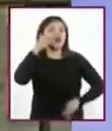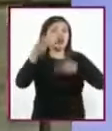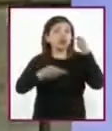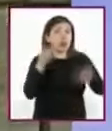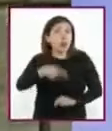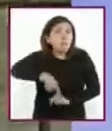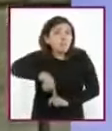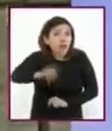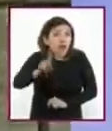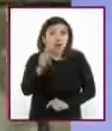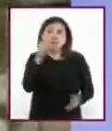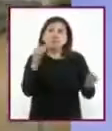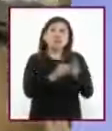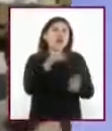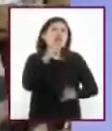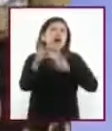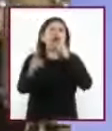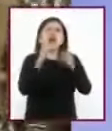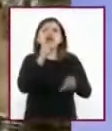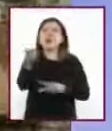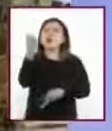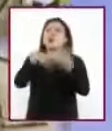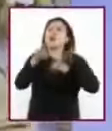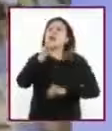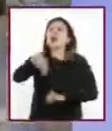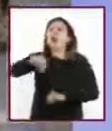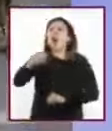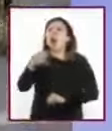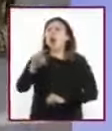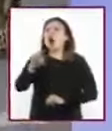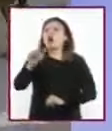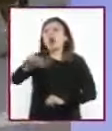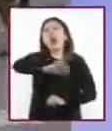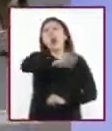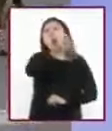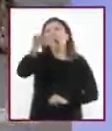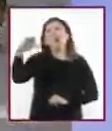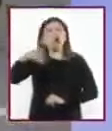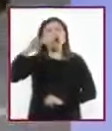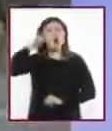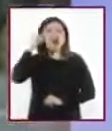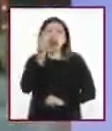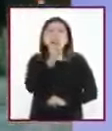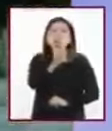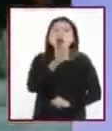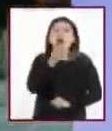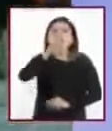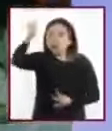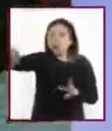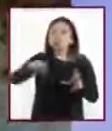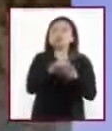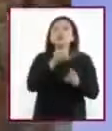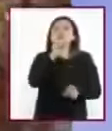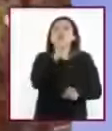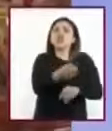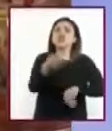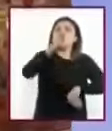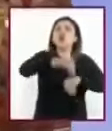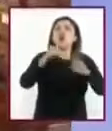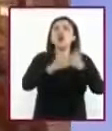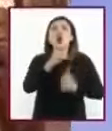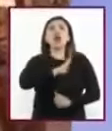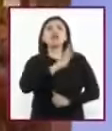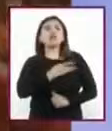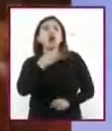embargo, miles de palabras provenientes del náhuatl y otras lenguas indígenas fueron asimiladas e incorporadas al